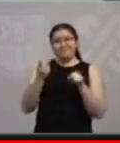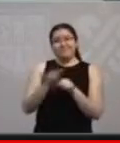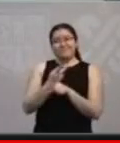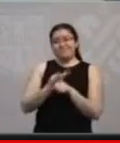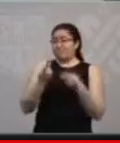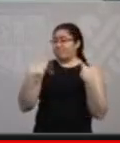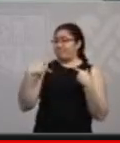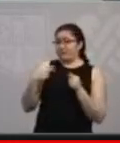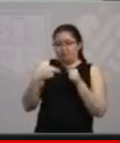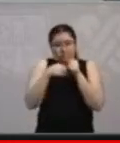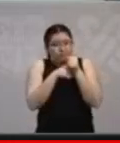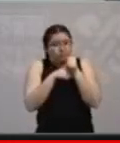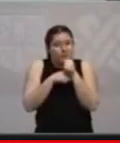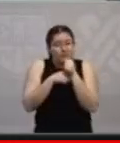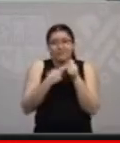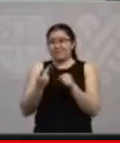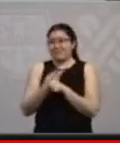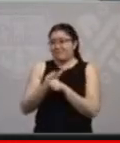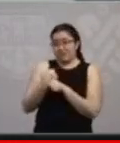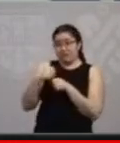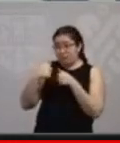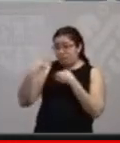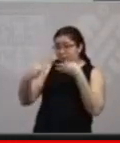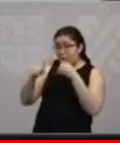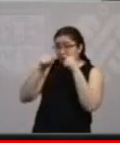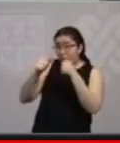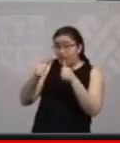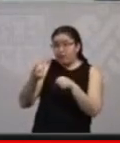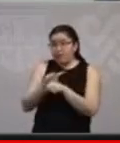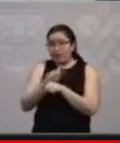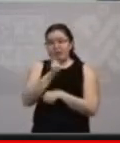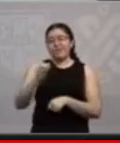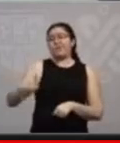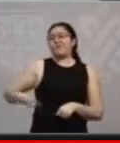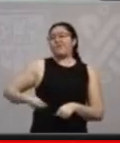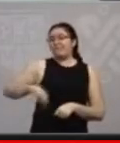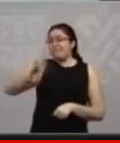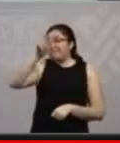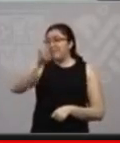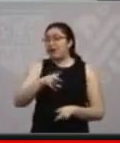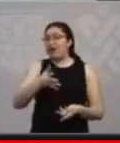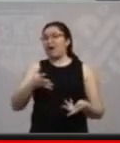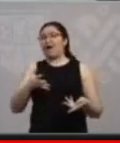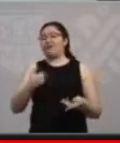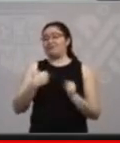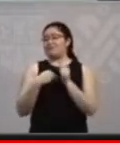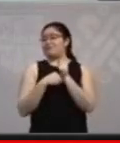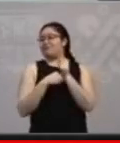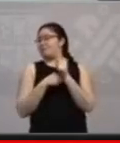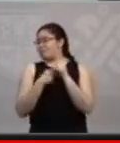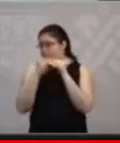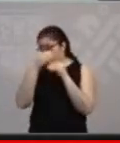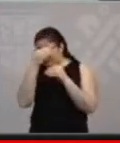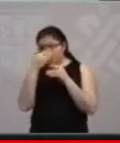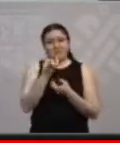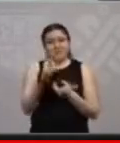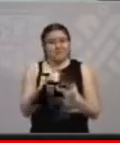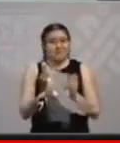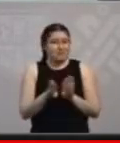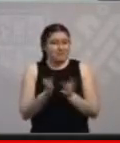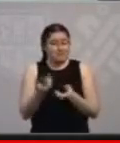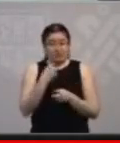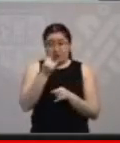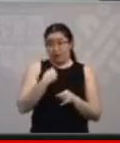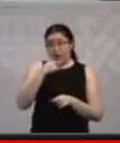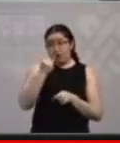esconden. O sea, si no los ha detenido la Fiscalía General es porque... como son culpables, pues no quieren presentarse ante la justicia.